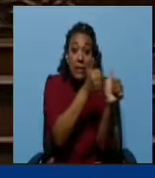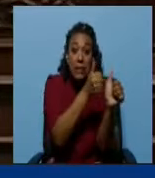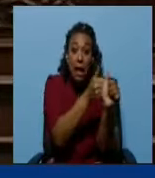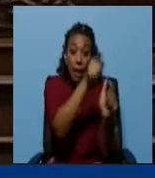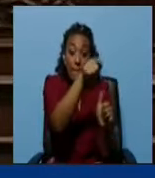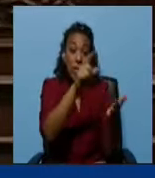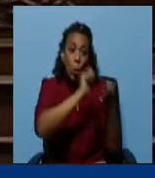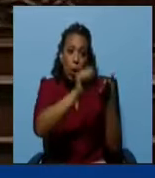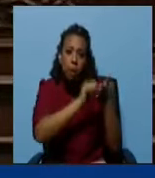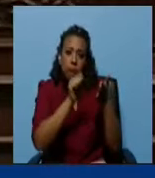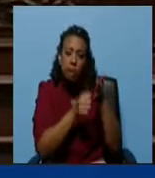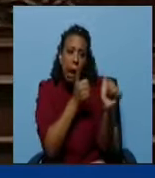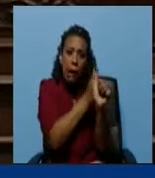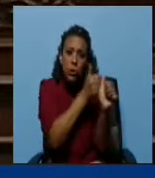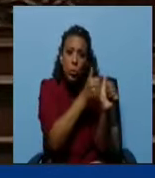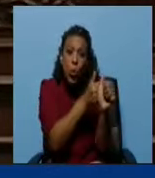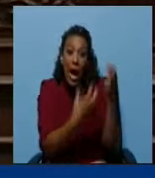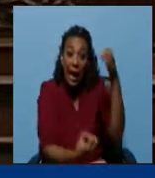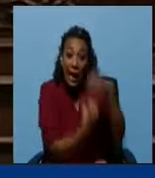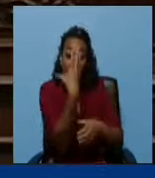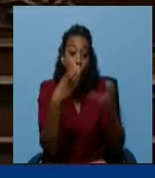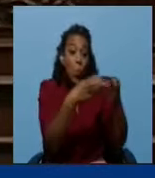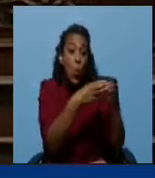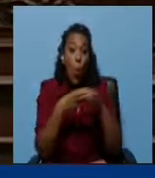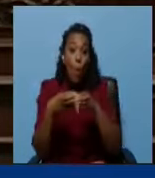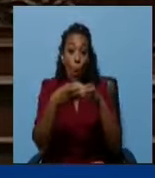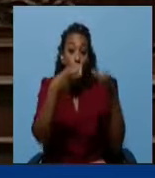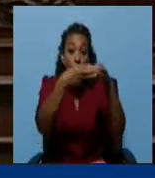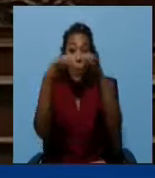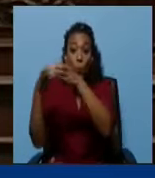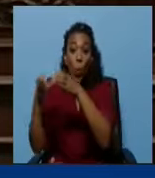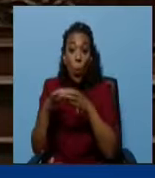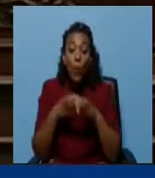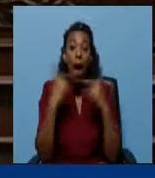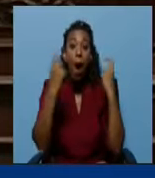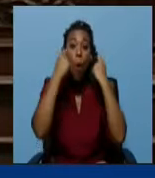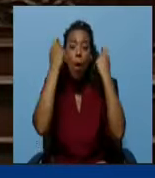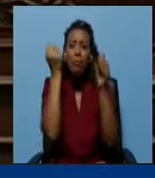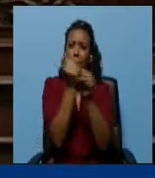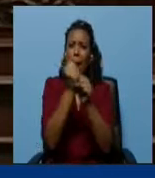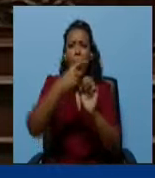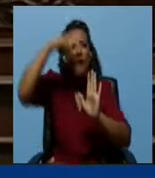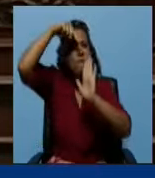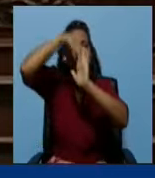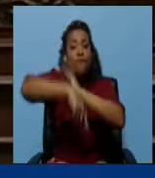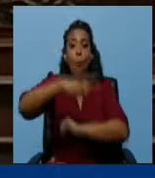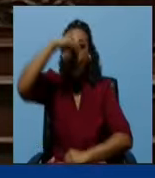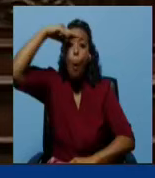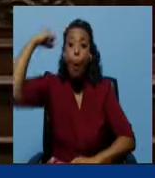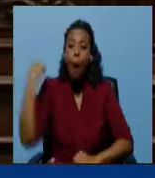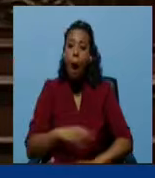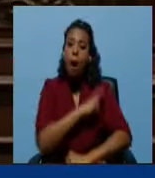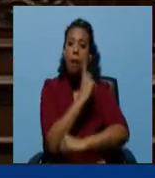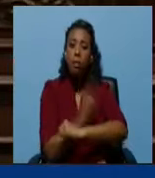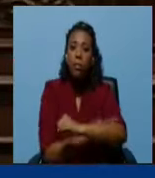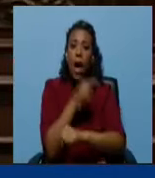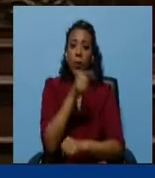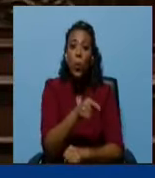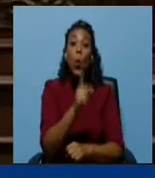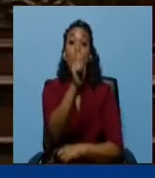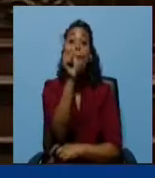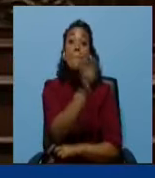que conformen los equipos para esta jornada Y en un